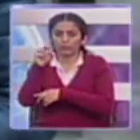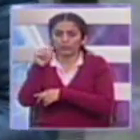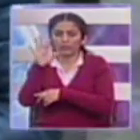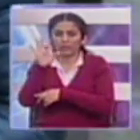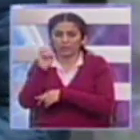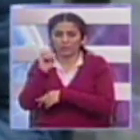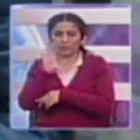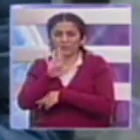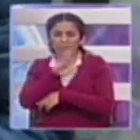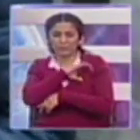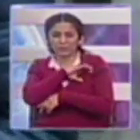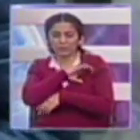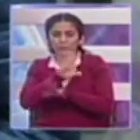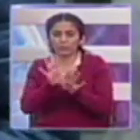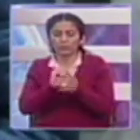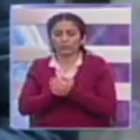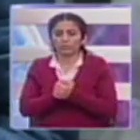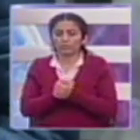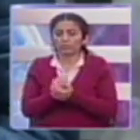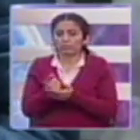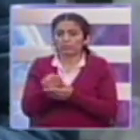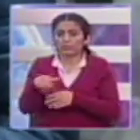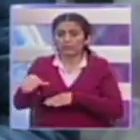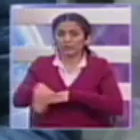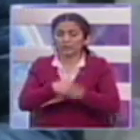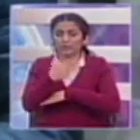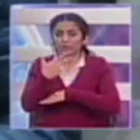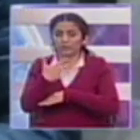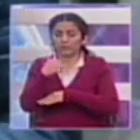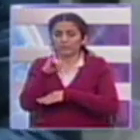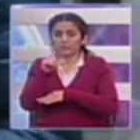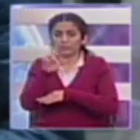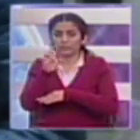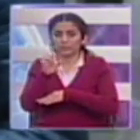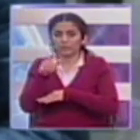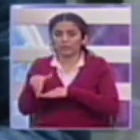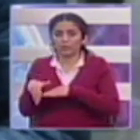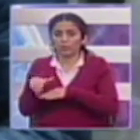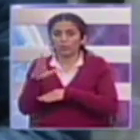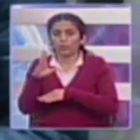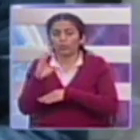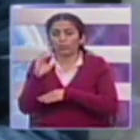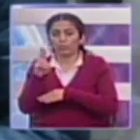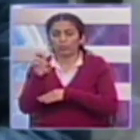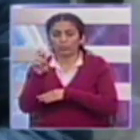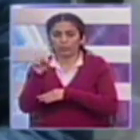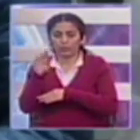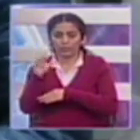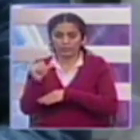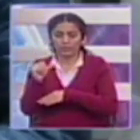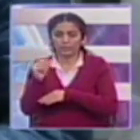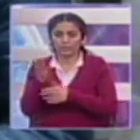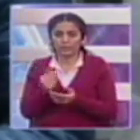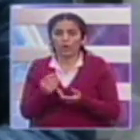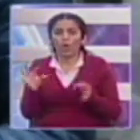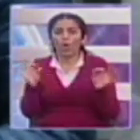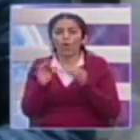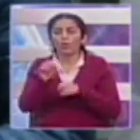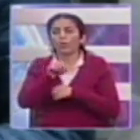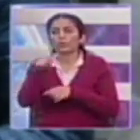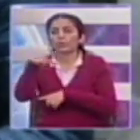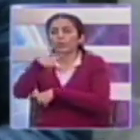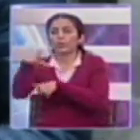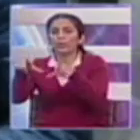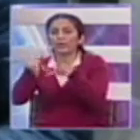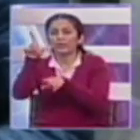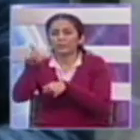ciudad de Quito, en la calle Chile, OE648, entre Benalcázar y Cuenca. También en el Centro de Experiencia del Adulto Mayor, el 60